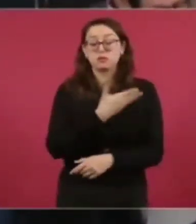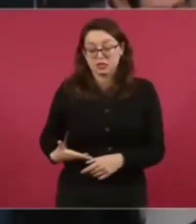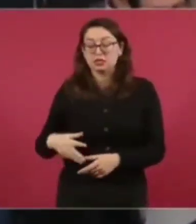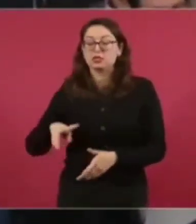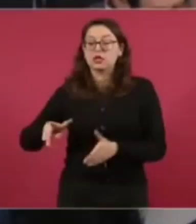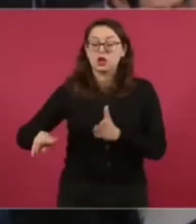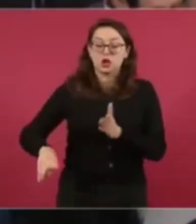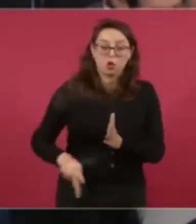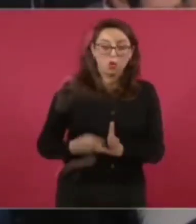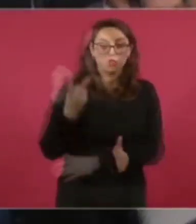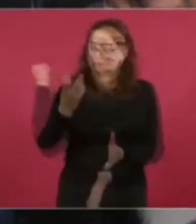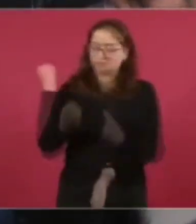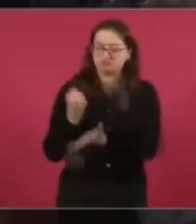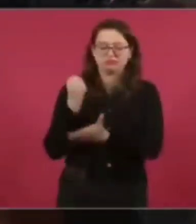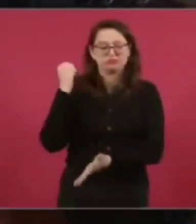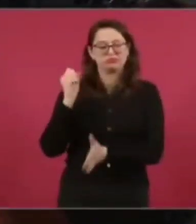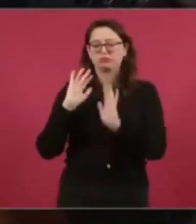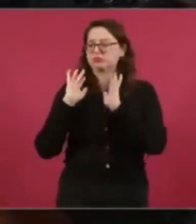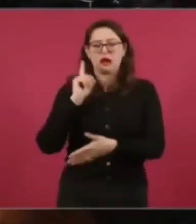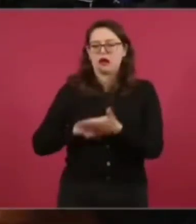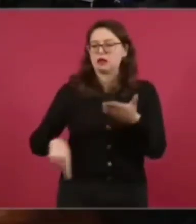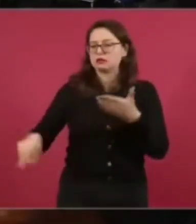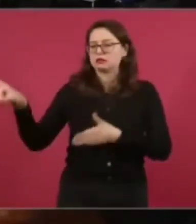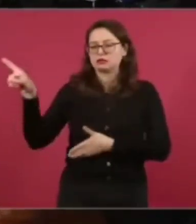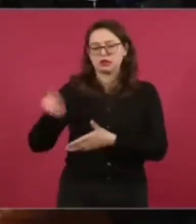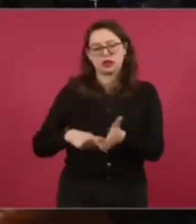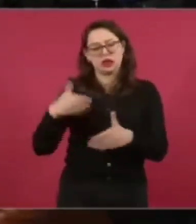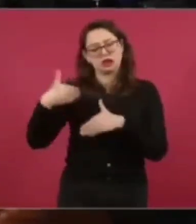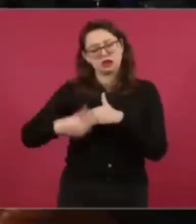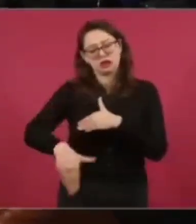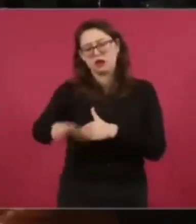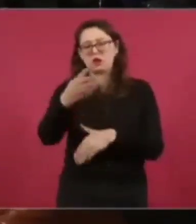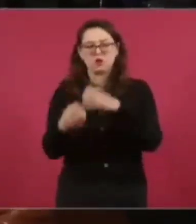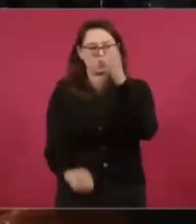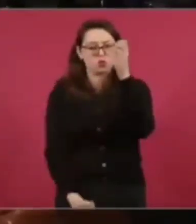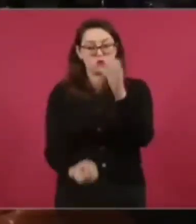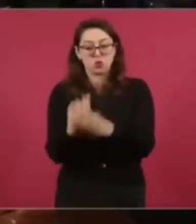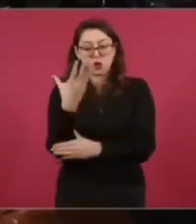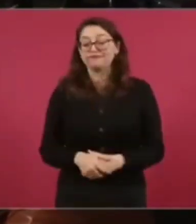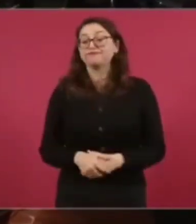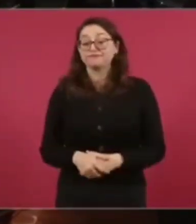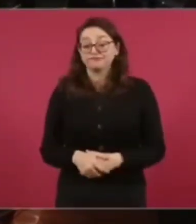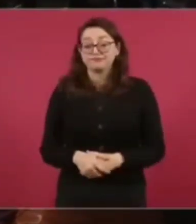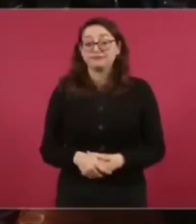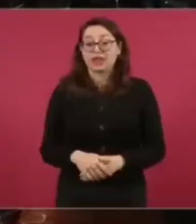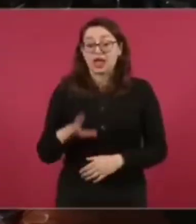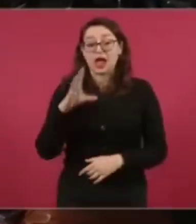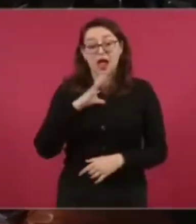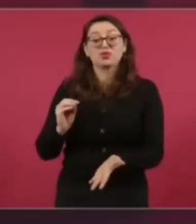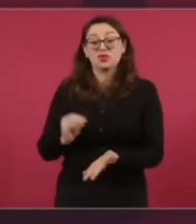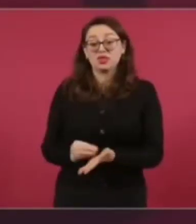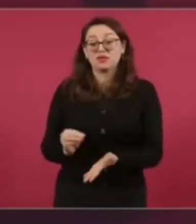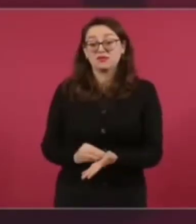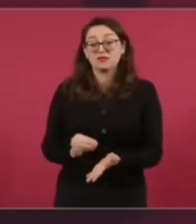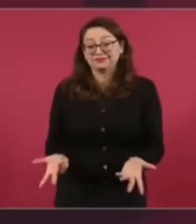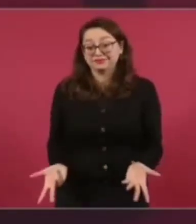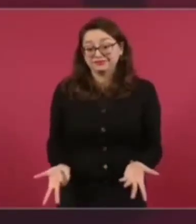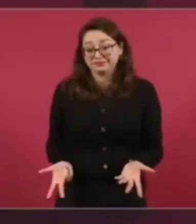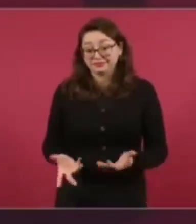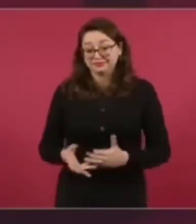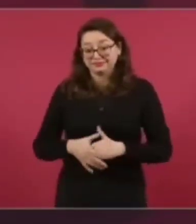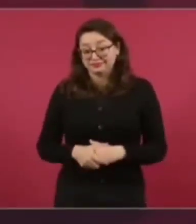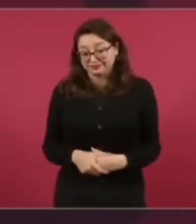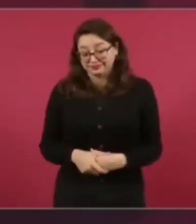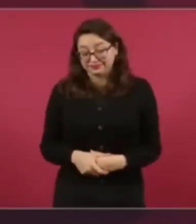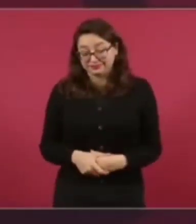porque pues es una casa nueva. Hay todavía juicios sobre esto, fue un exceso. La verdad es